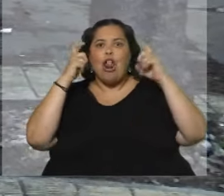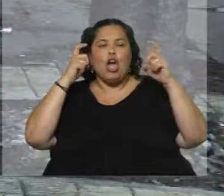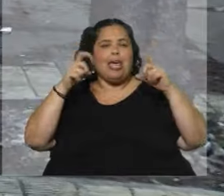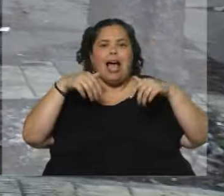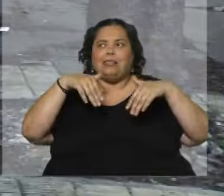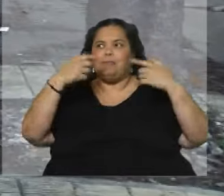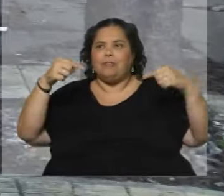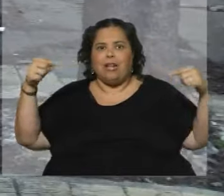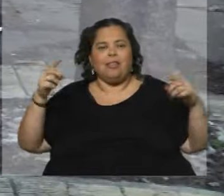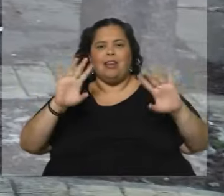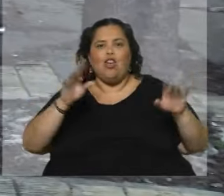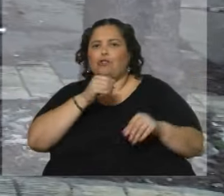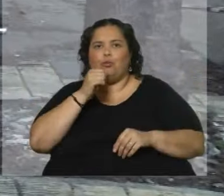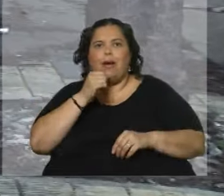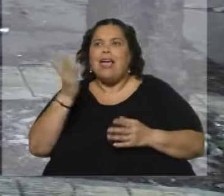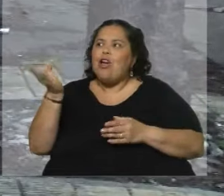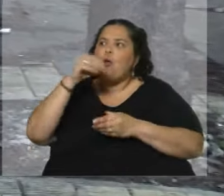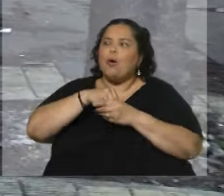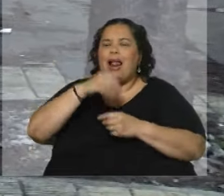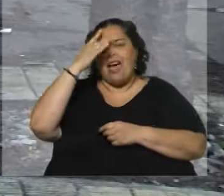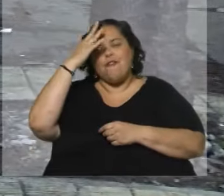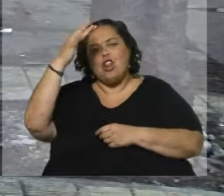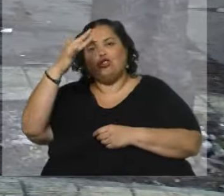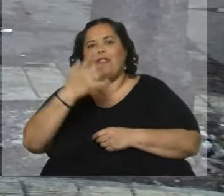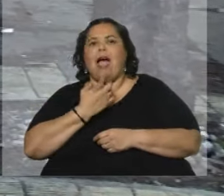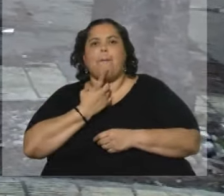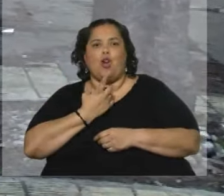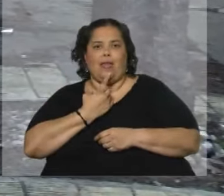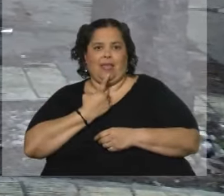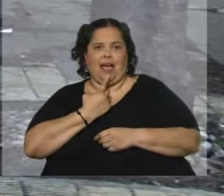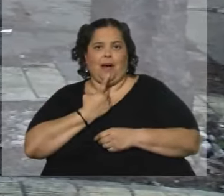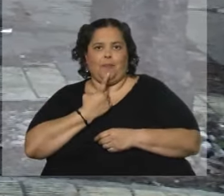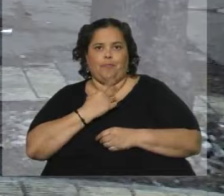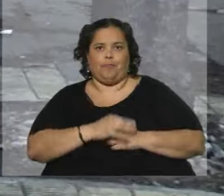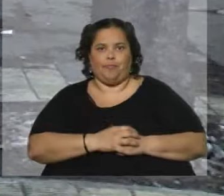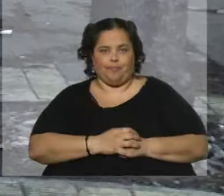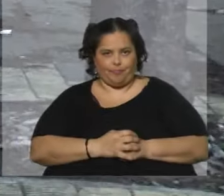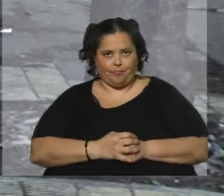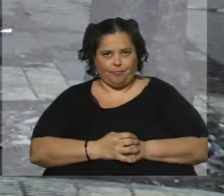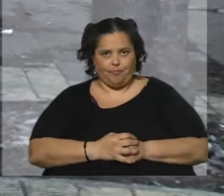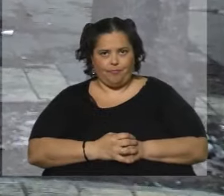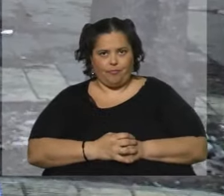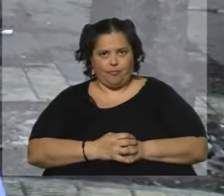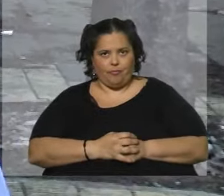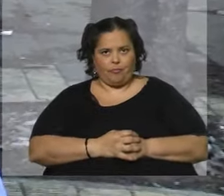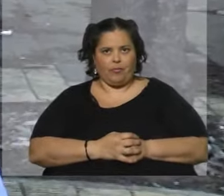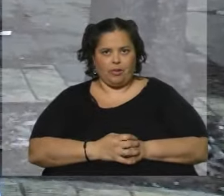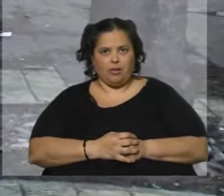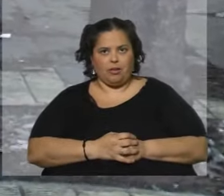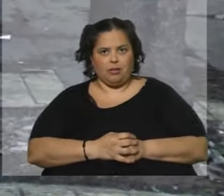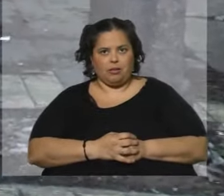nada e incorporar la filosofía. Filosofía política, no la filosofía de los griegos, si el ser humano existe está